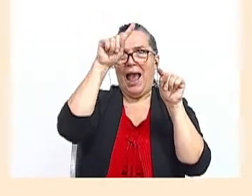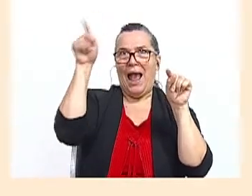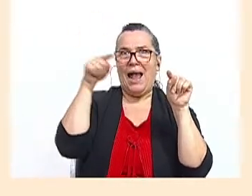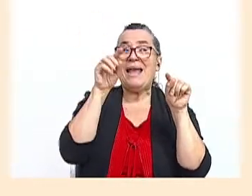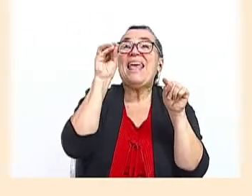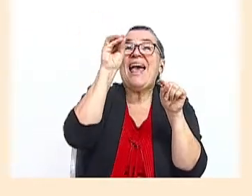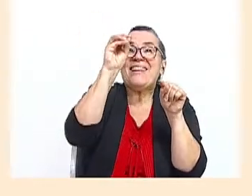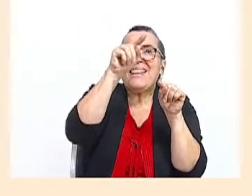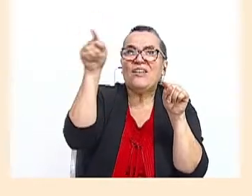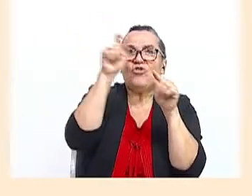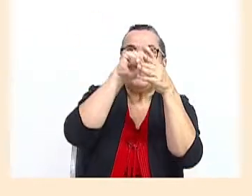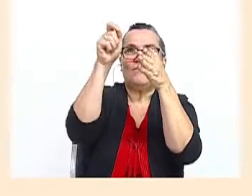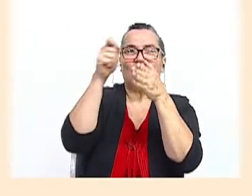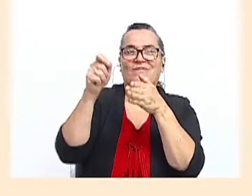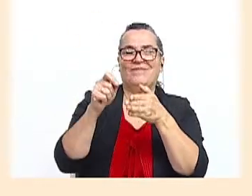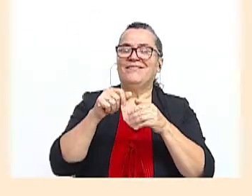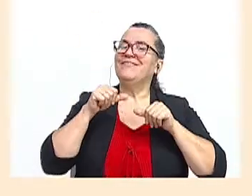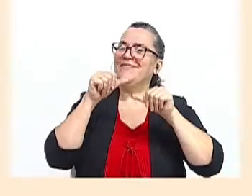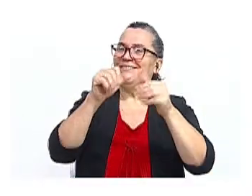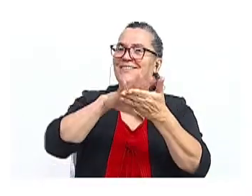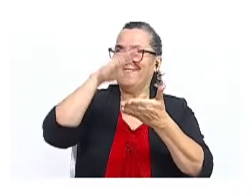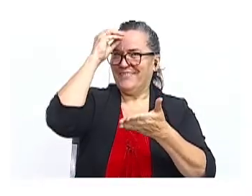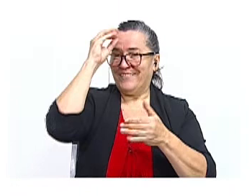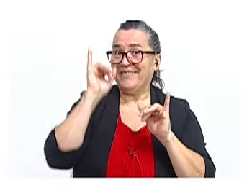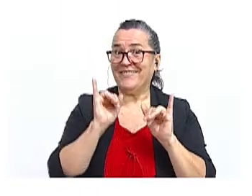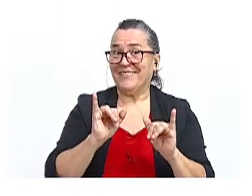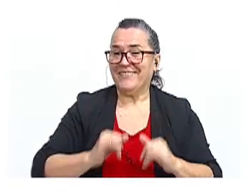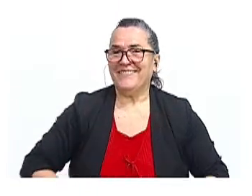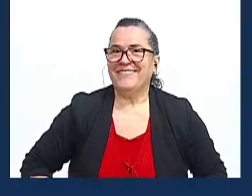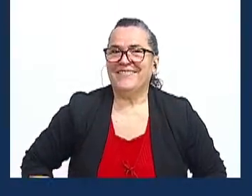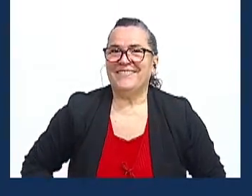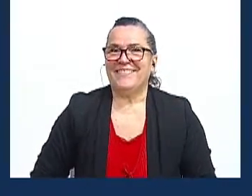Muy bien, sigamos aprendiendo.